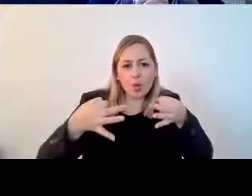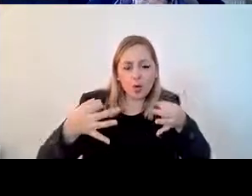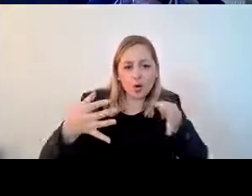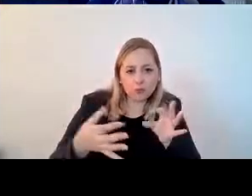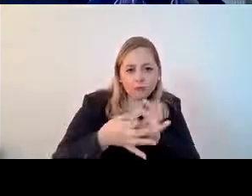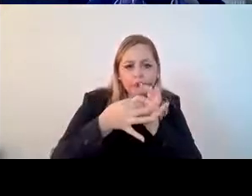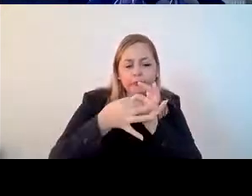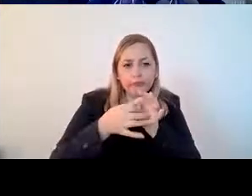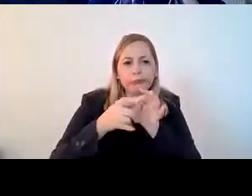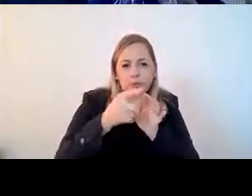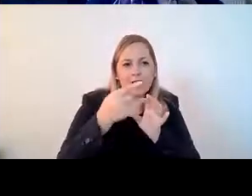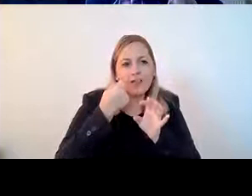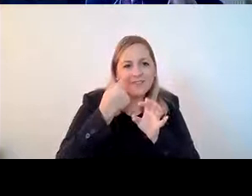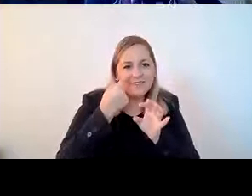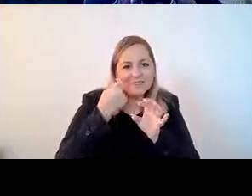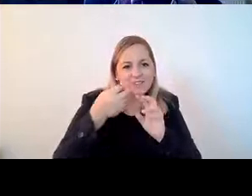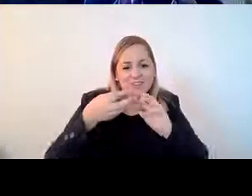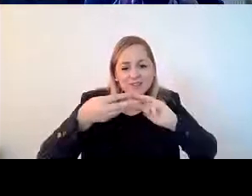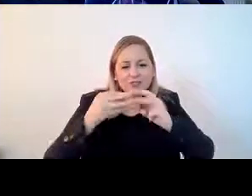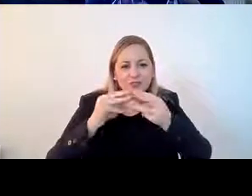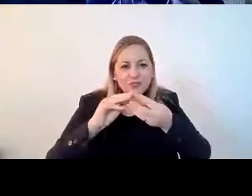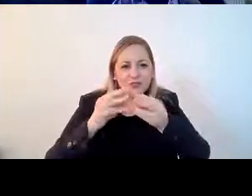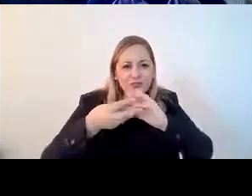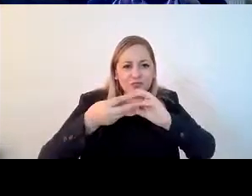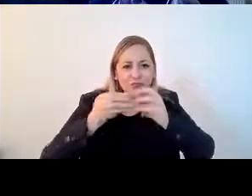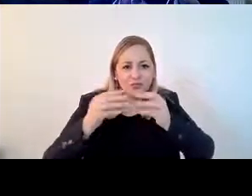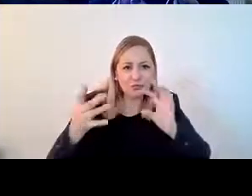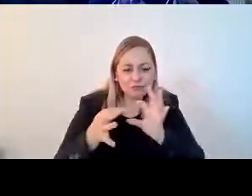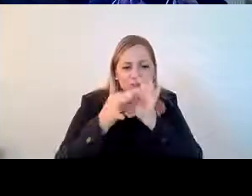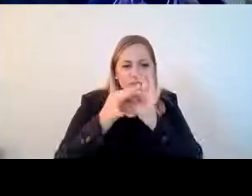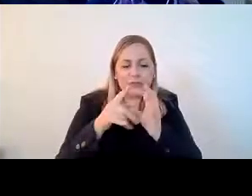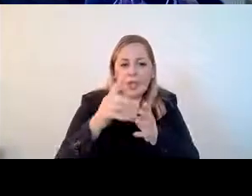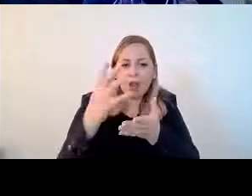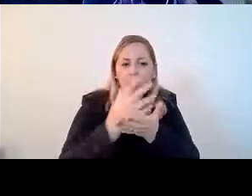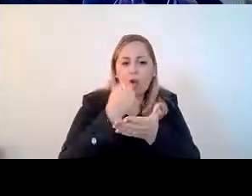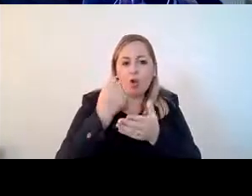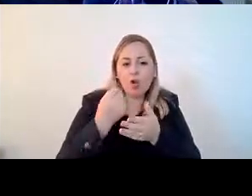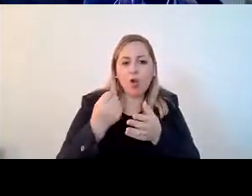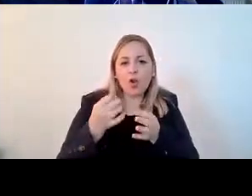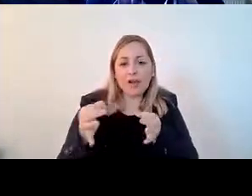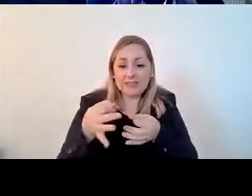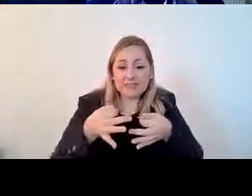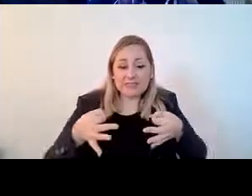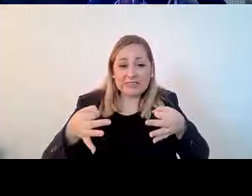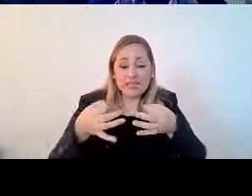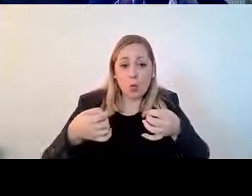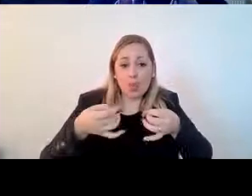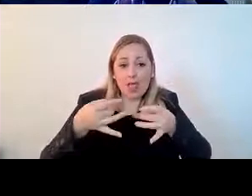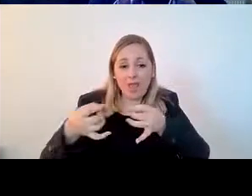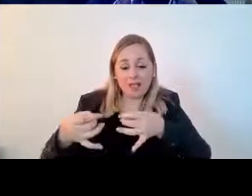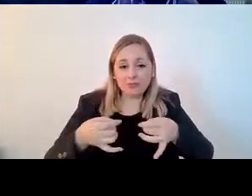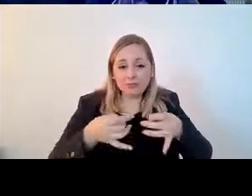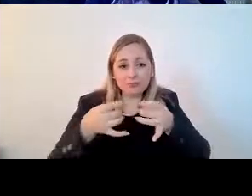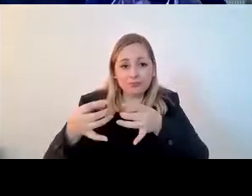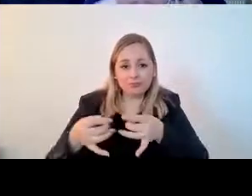neuronas, donde está esa especie de rejilla. Y aquí va a lograr que entonces que las células nerviosas